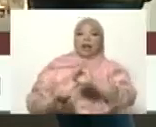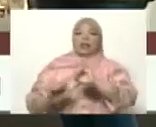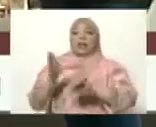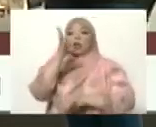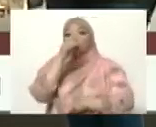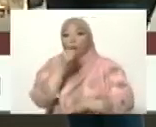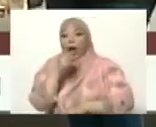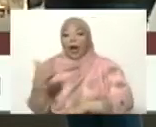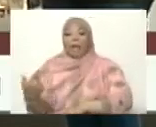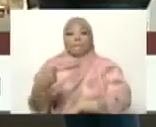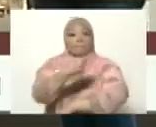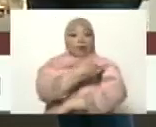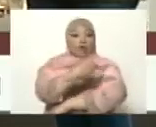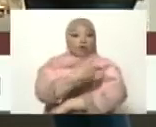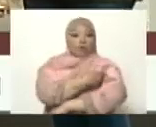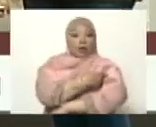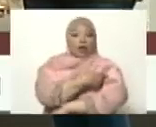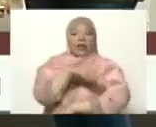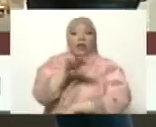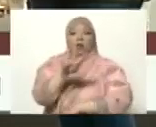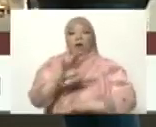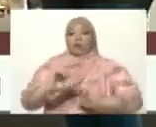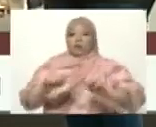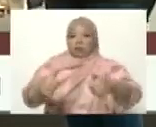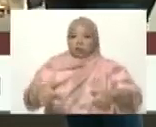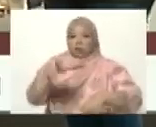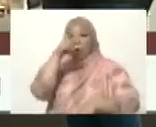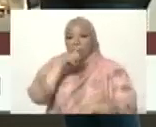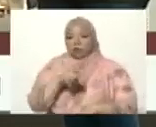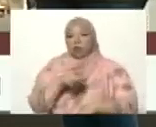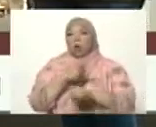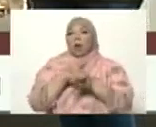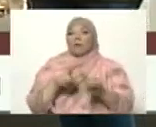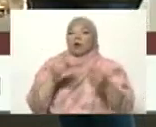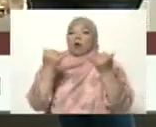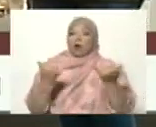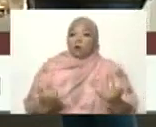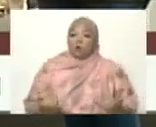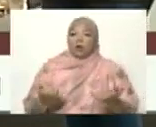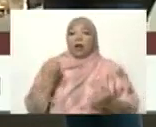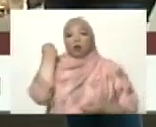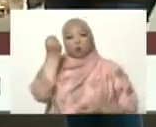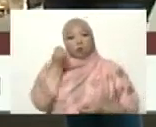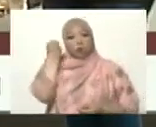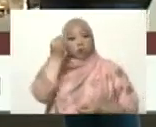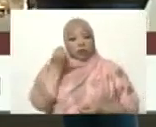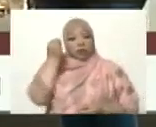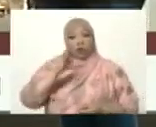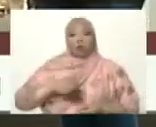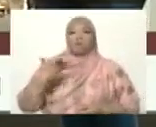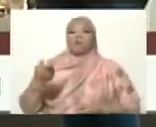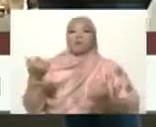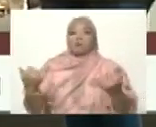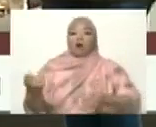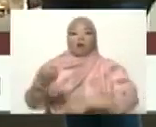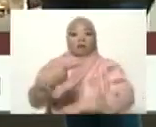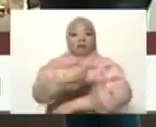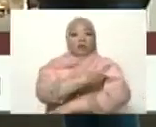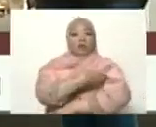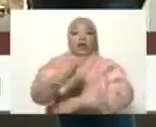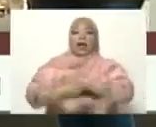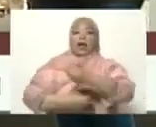vacunas. Ahorita tenemos cómo defendernos, pero depende de nosotros. Depende de nosotros que con conciencia nos vacunemos,